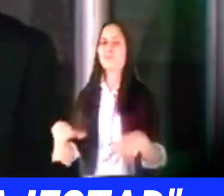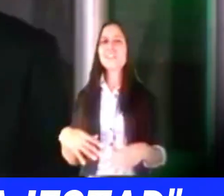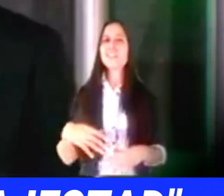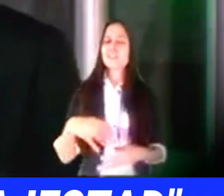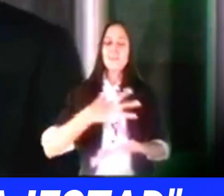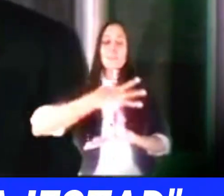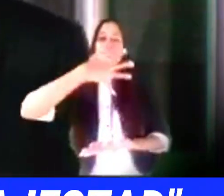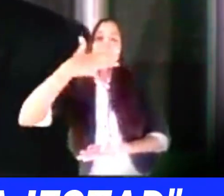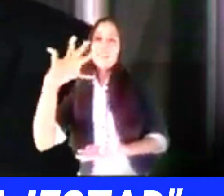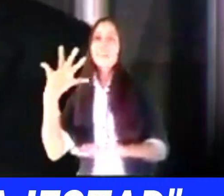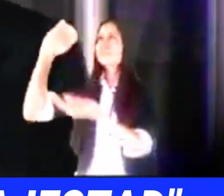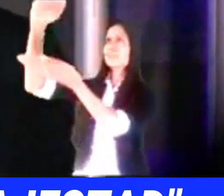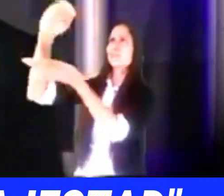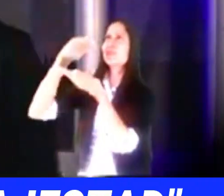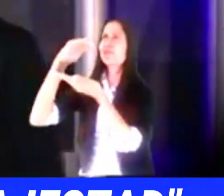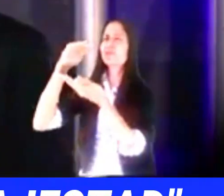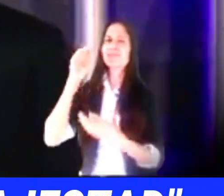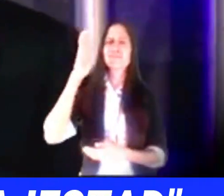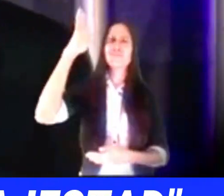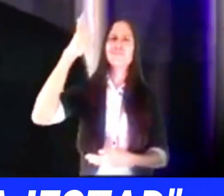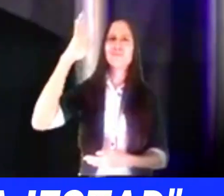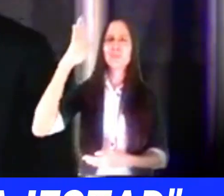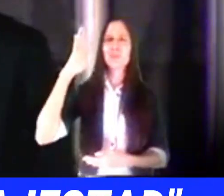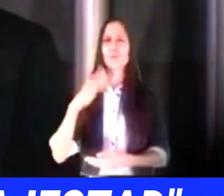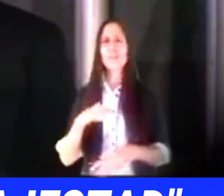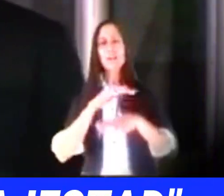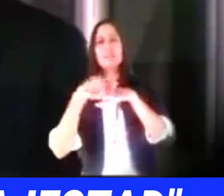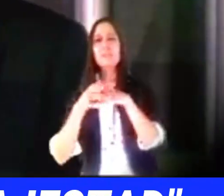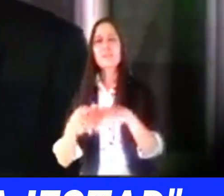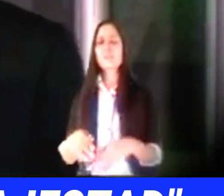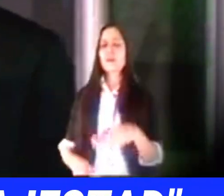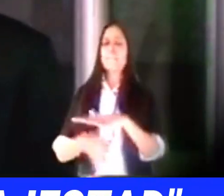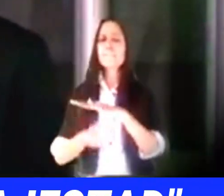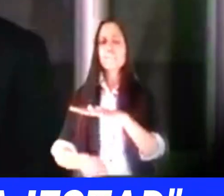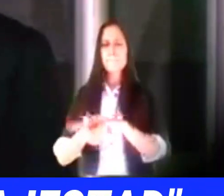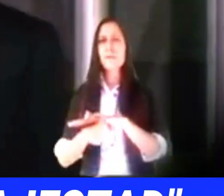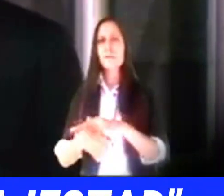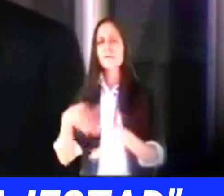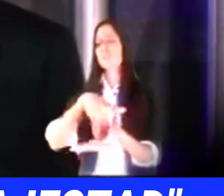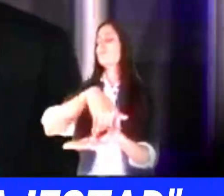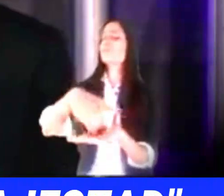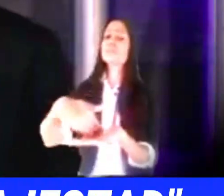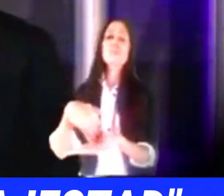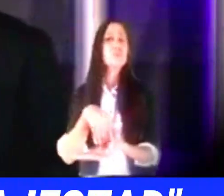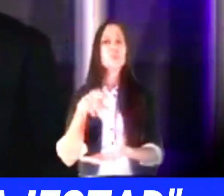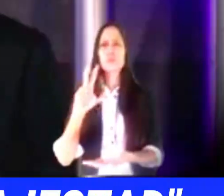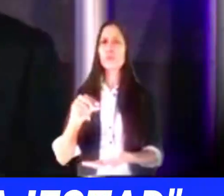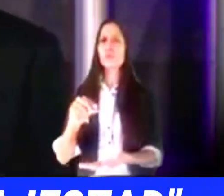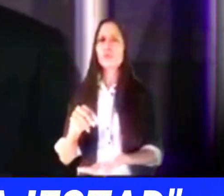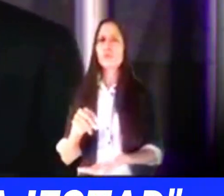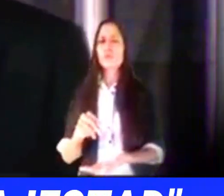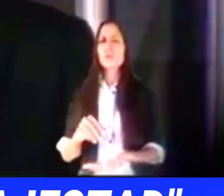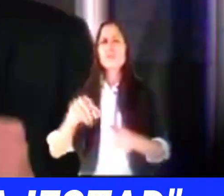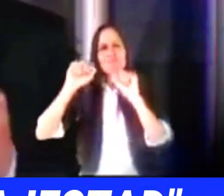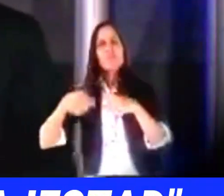hora le invito para que no desista, para que no desmaye, para que no se deje quitar lo que el Señor le ha